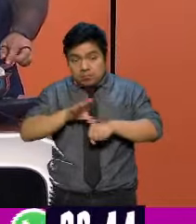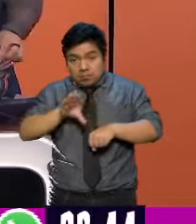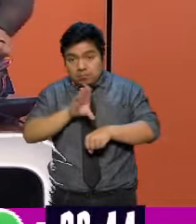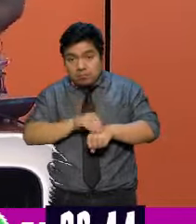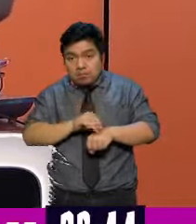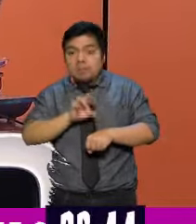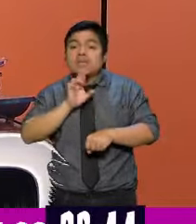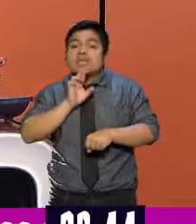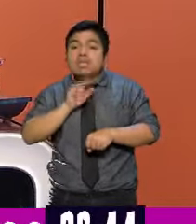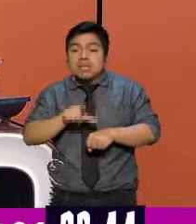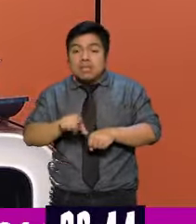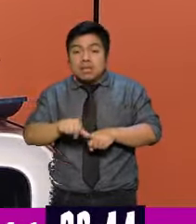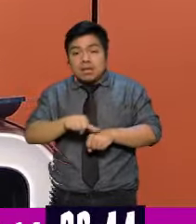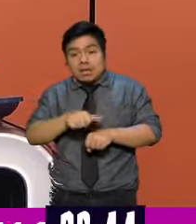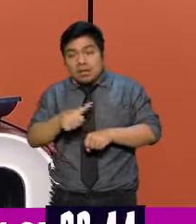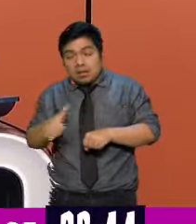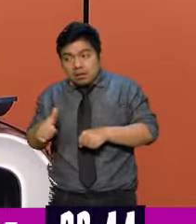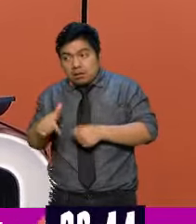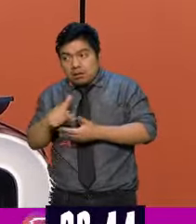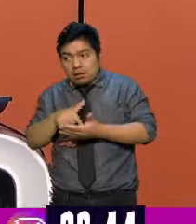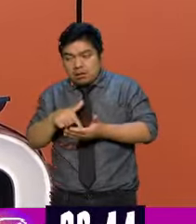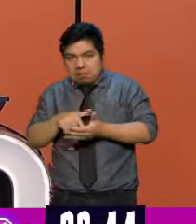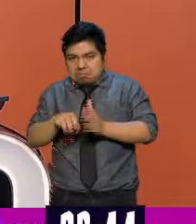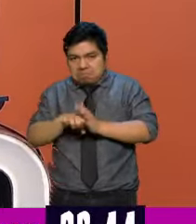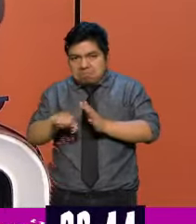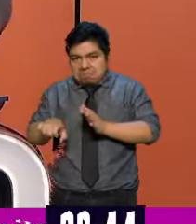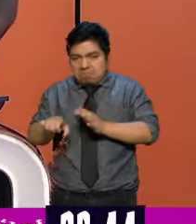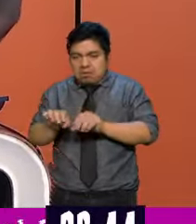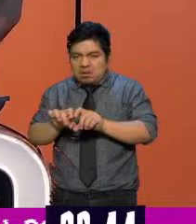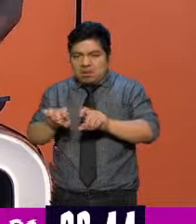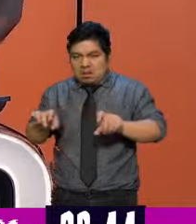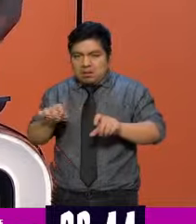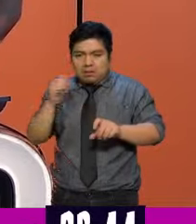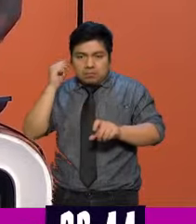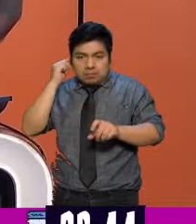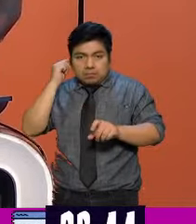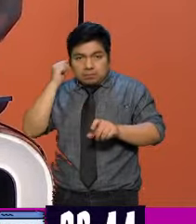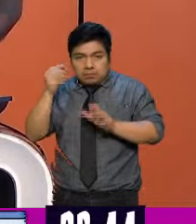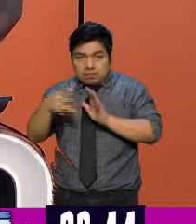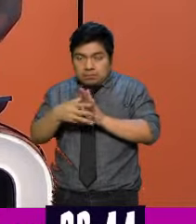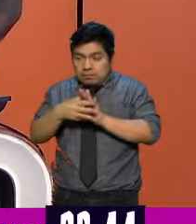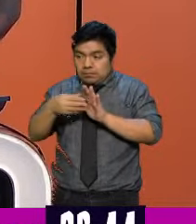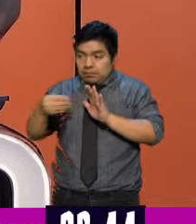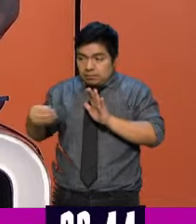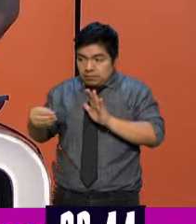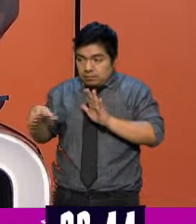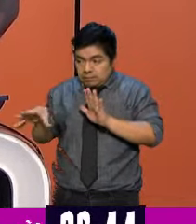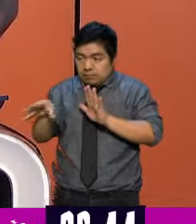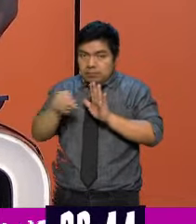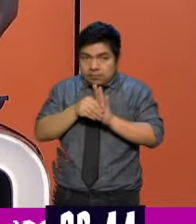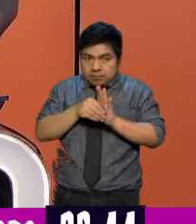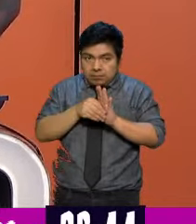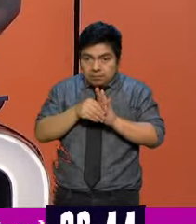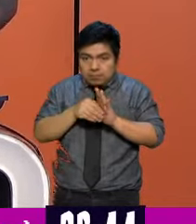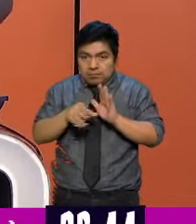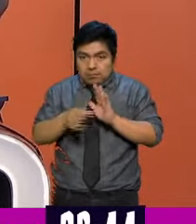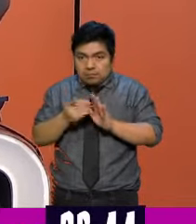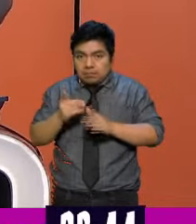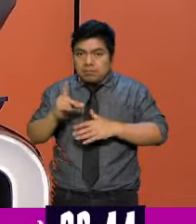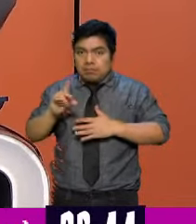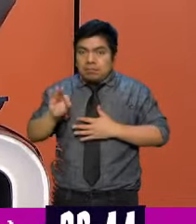es teclearla en otro lado, haga de cuenta en un documento. Darle copy y paste, porque así no funciona el